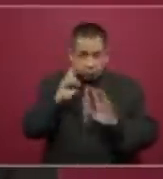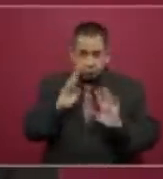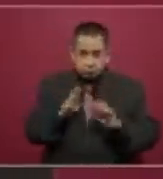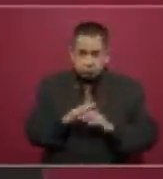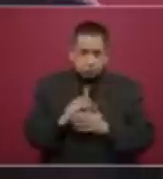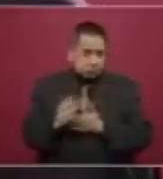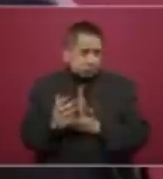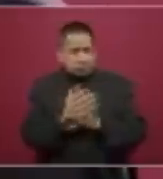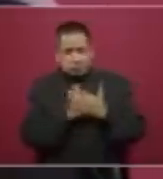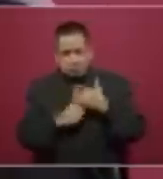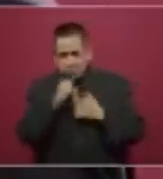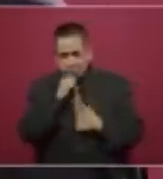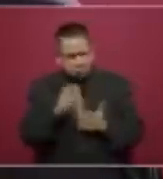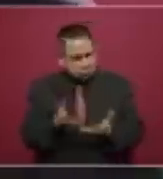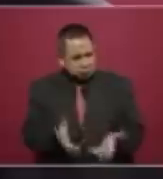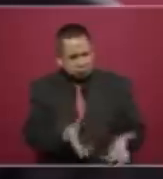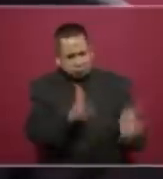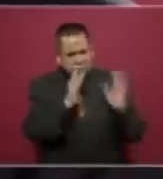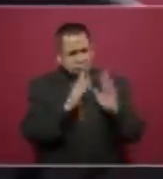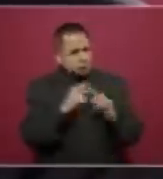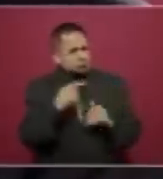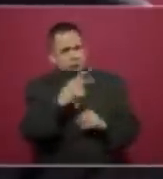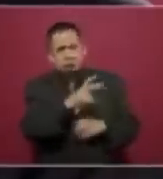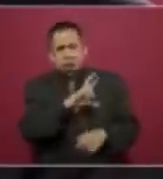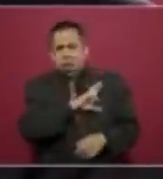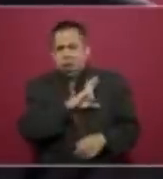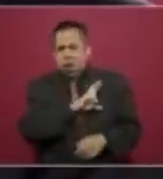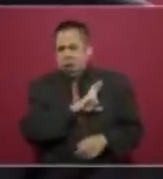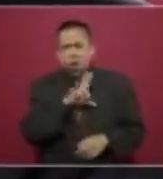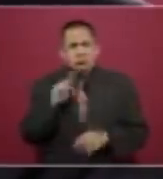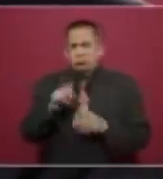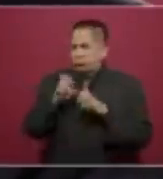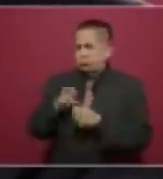ganar bien, ahí está el sector privado,